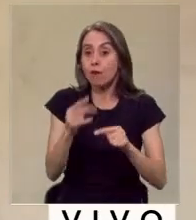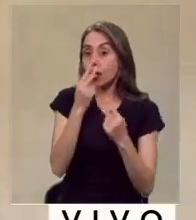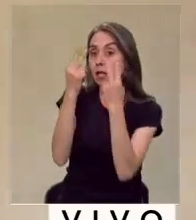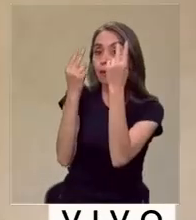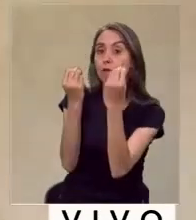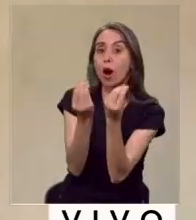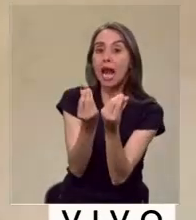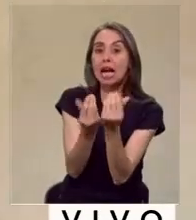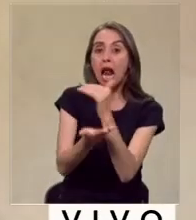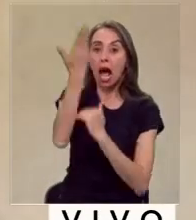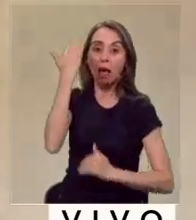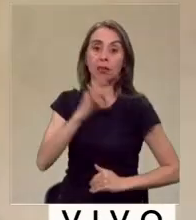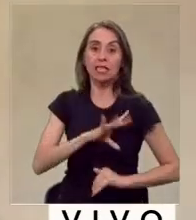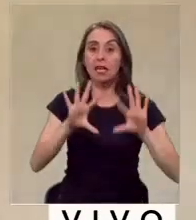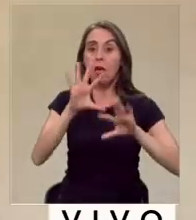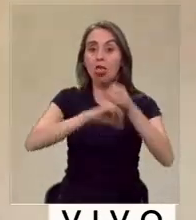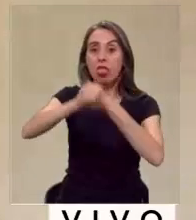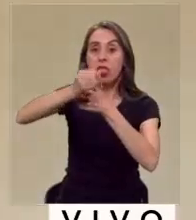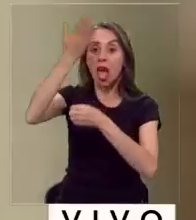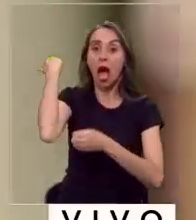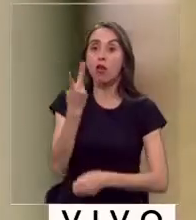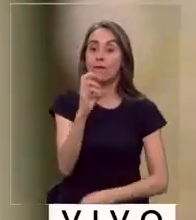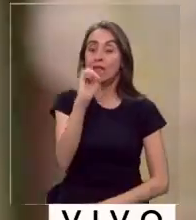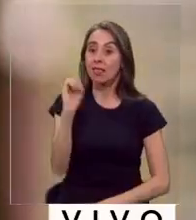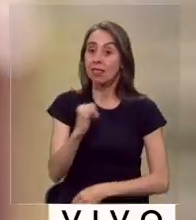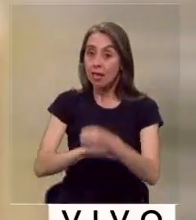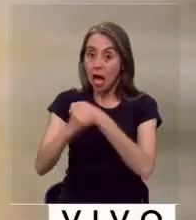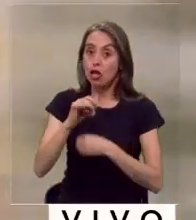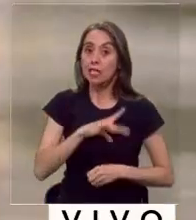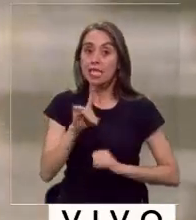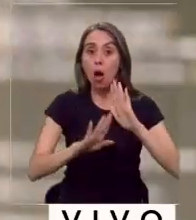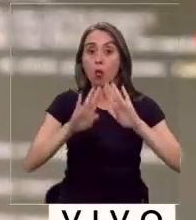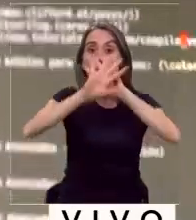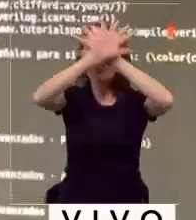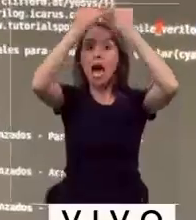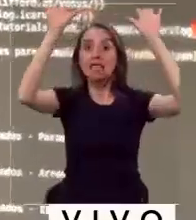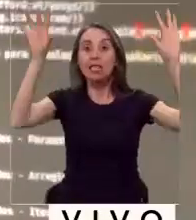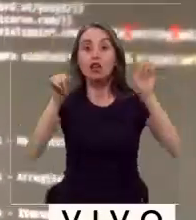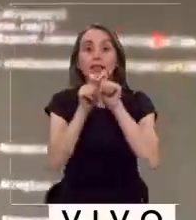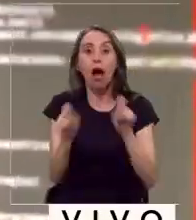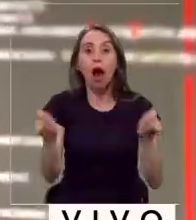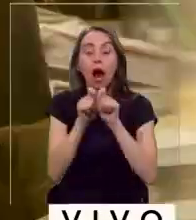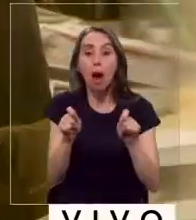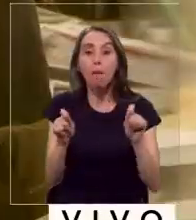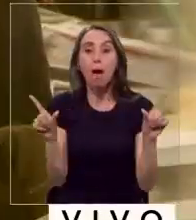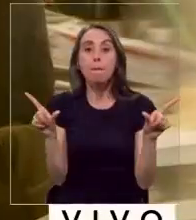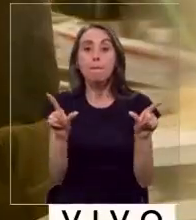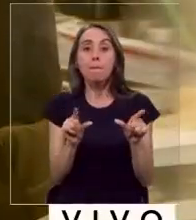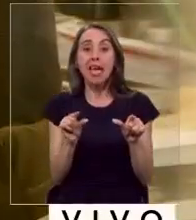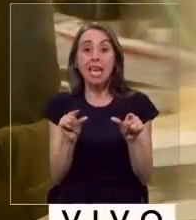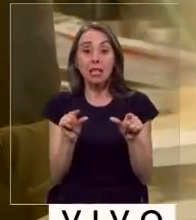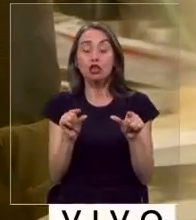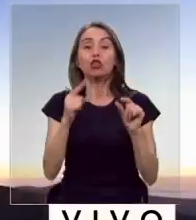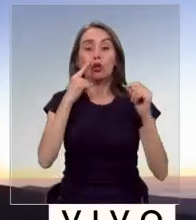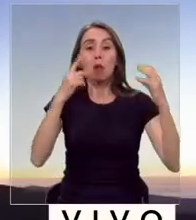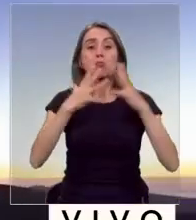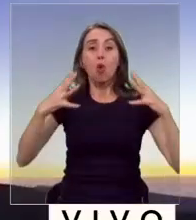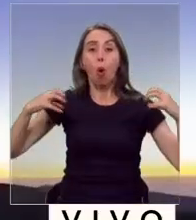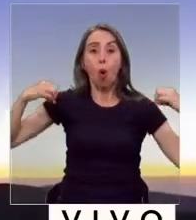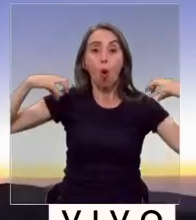que tuvimos 10 o 20 años atrás. Chile Cuida tu Cielo es la campaña que busca reducir este impacto lumínico